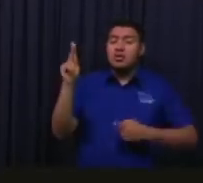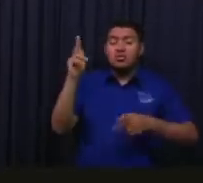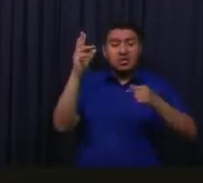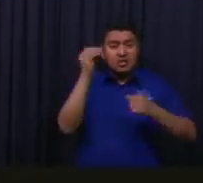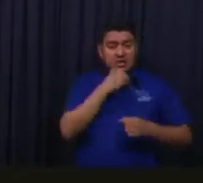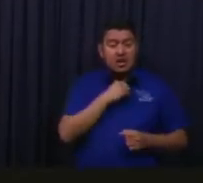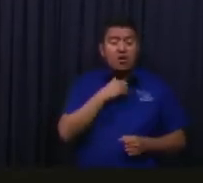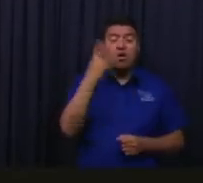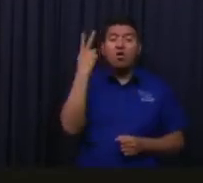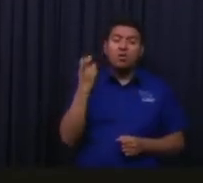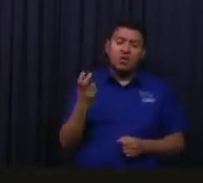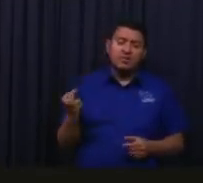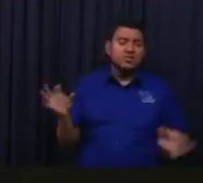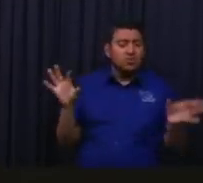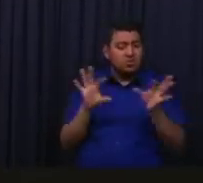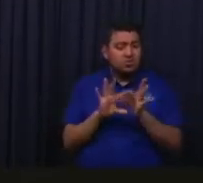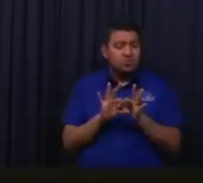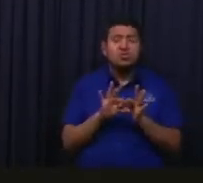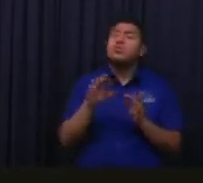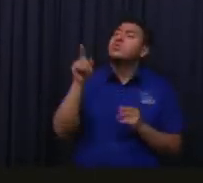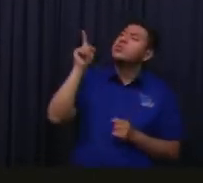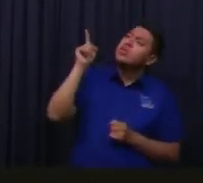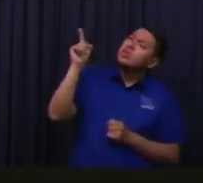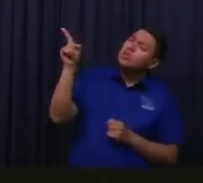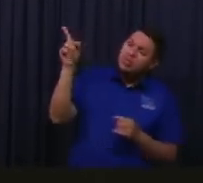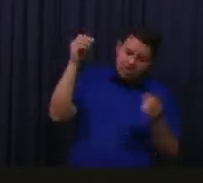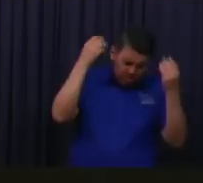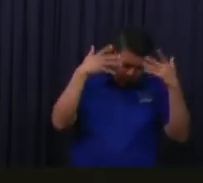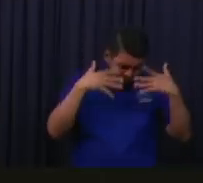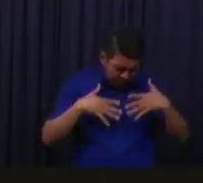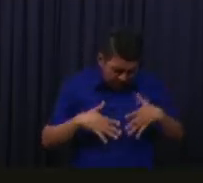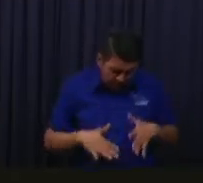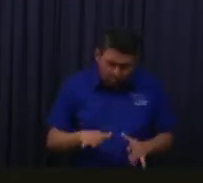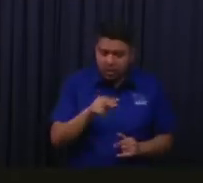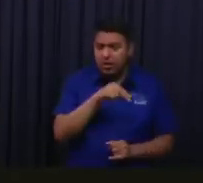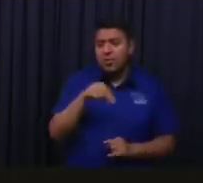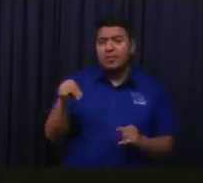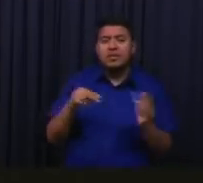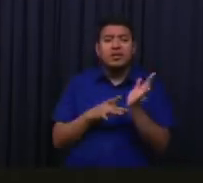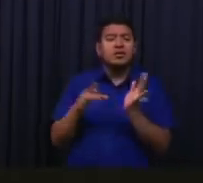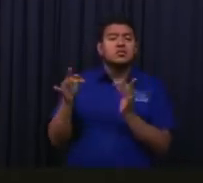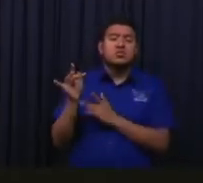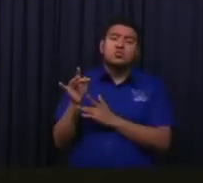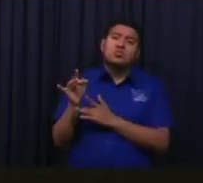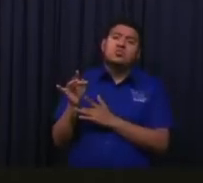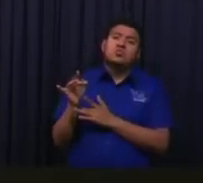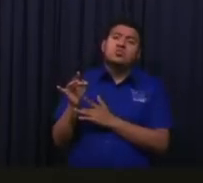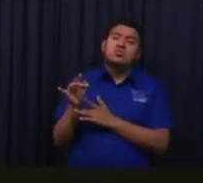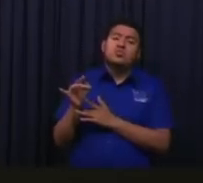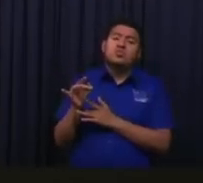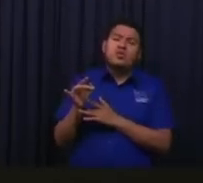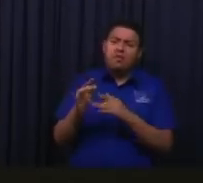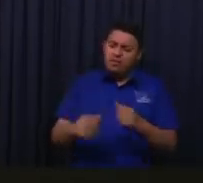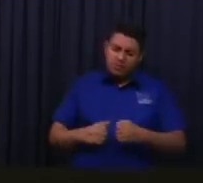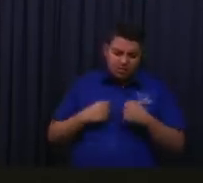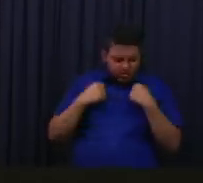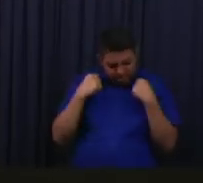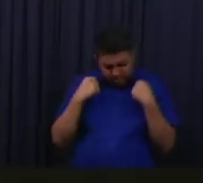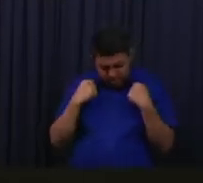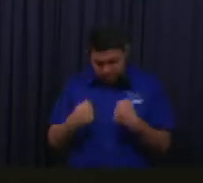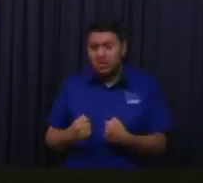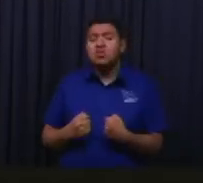Señor, llénalos con tu Santo Espíritu. En el nombre de Jesús de Nazaret, para que ellos sean